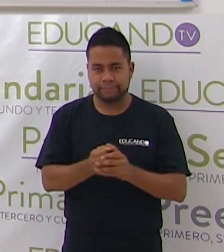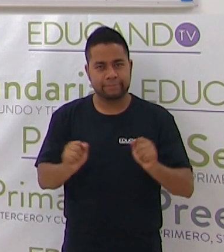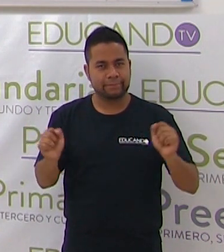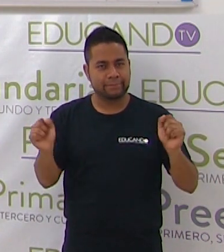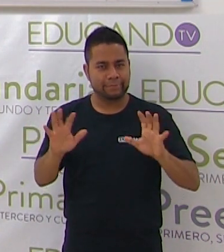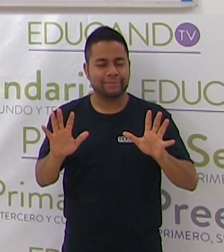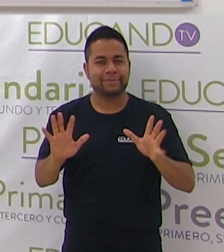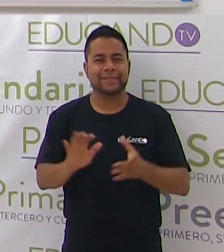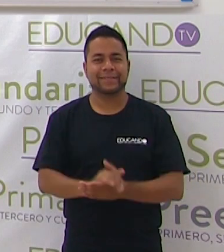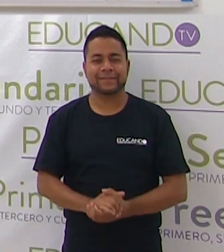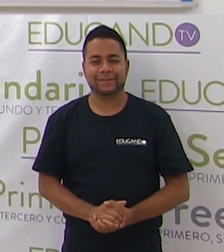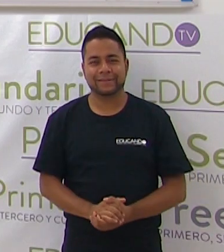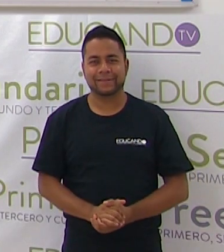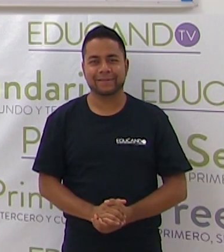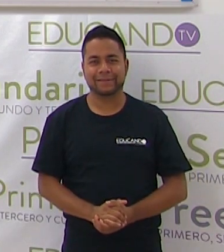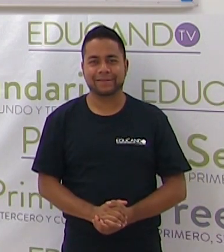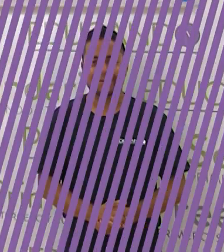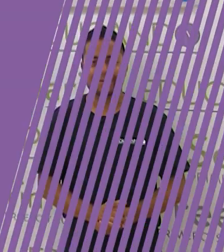Hasta pronto.